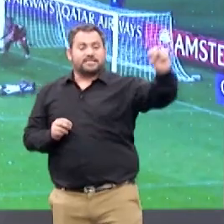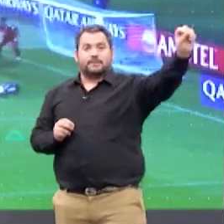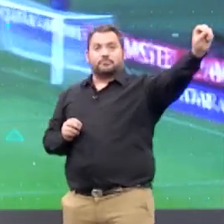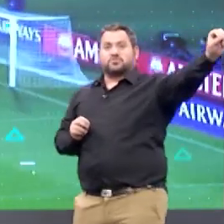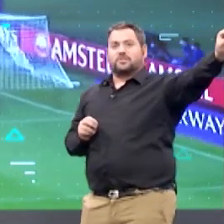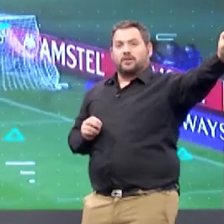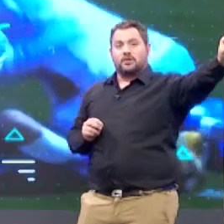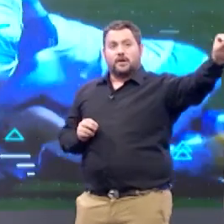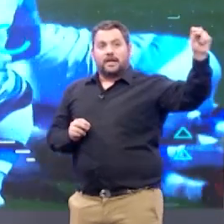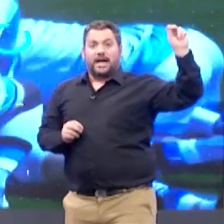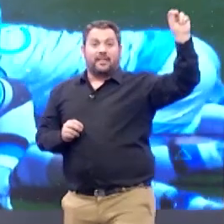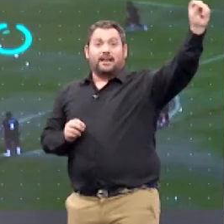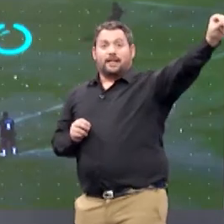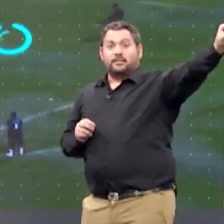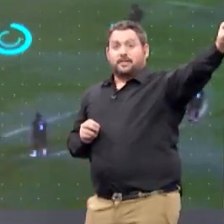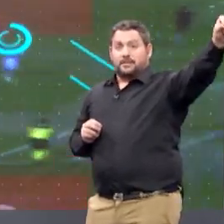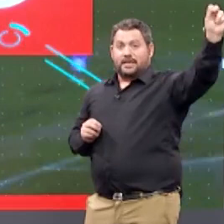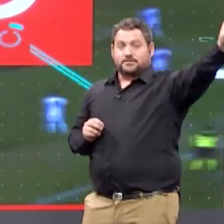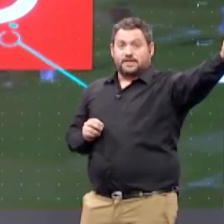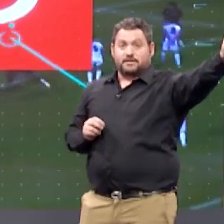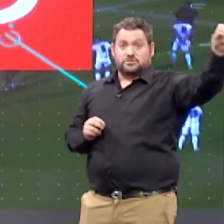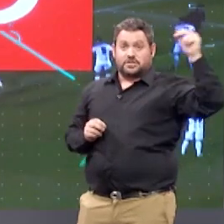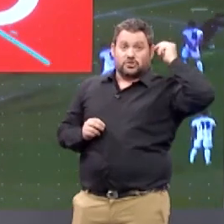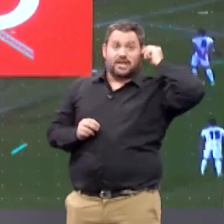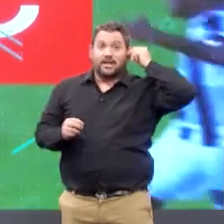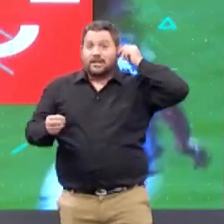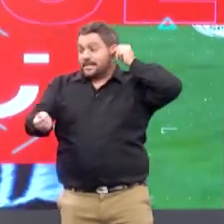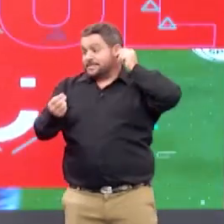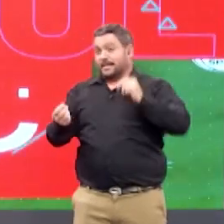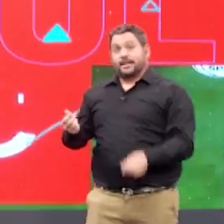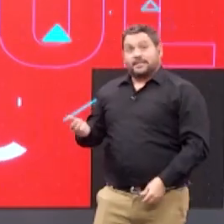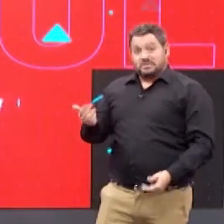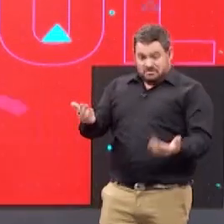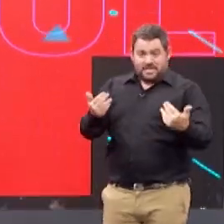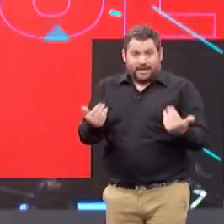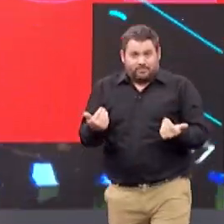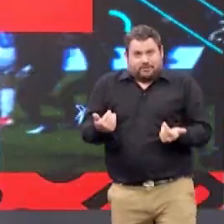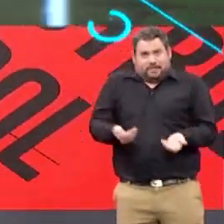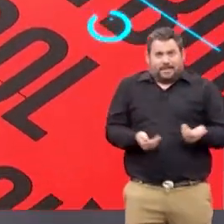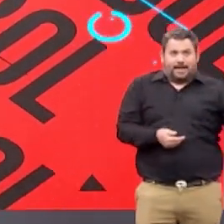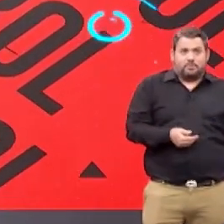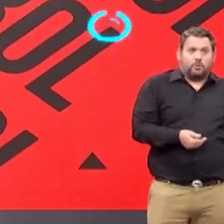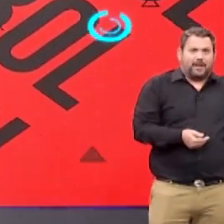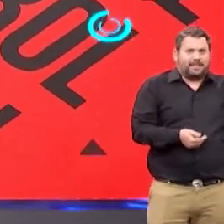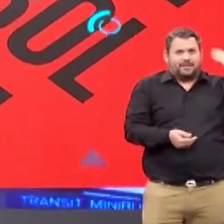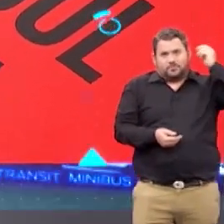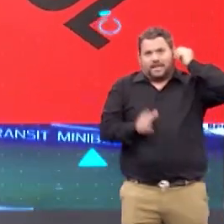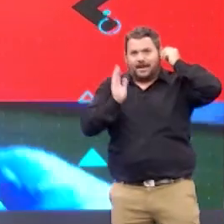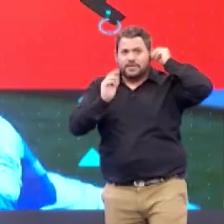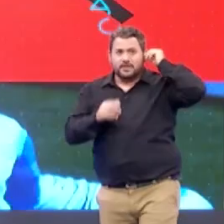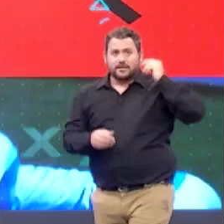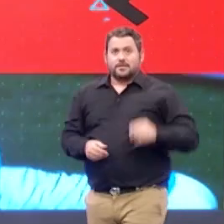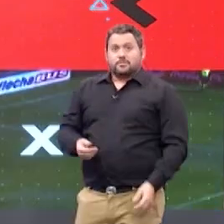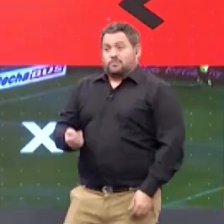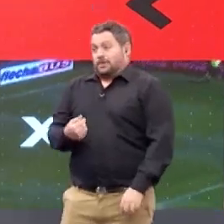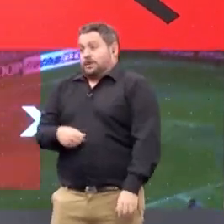lo vas a ver siempre posicionado adelante y haciendo de extremo. No, Sosa no. Hace la distractiva. Che, vení, atacame, me voy para atrás, vos